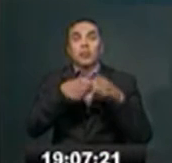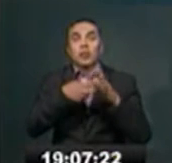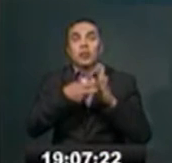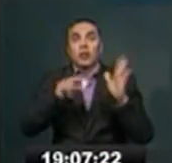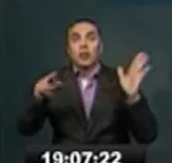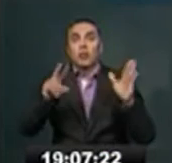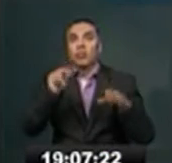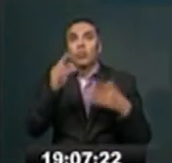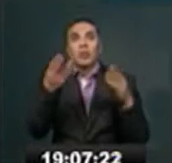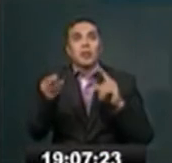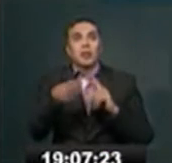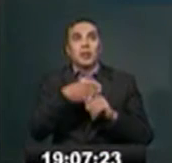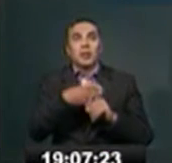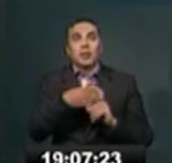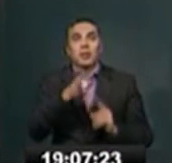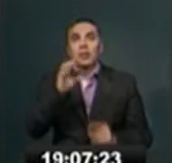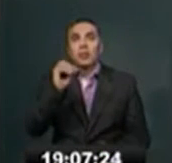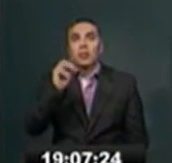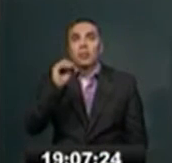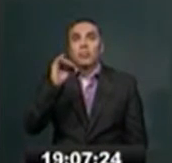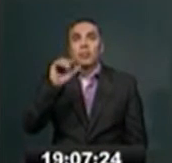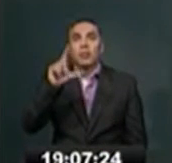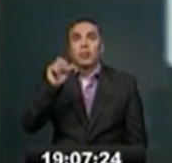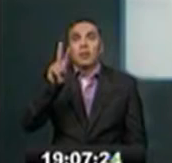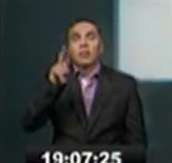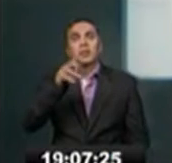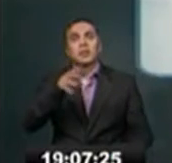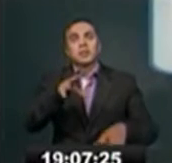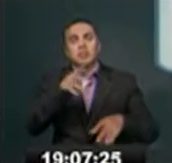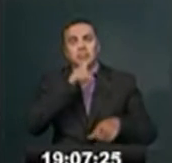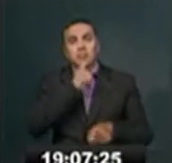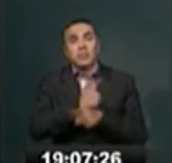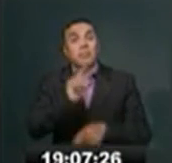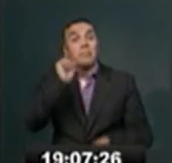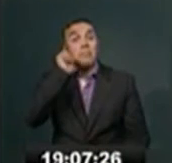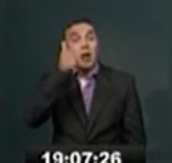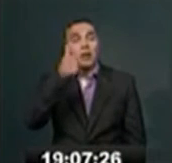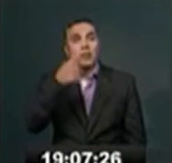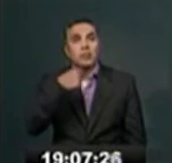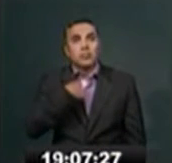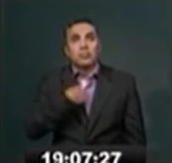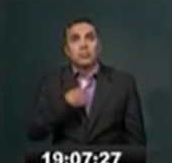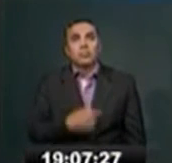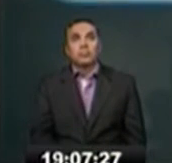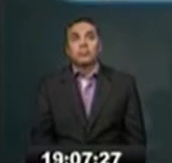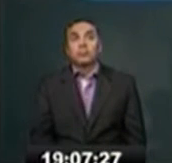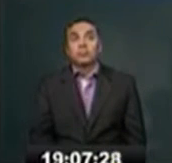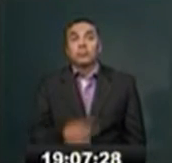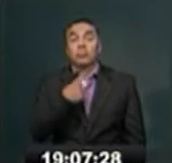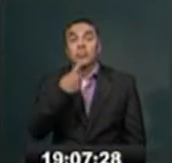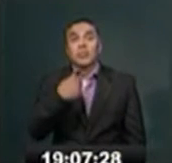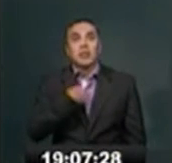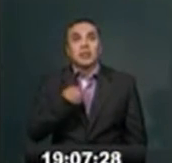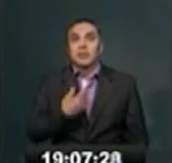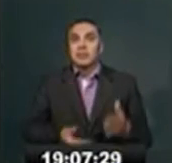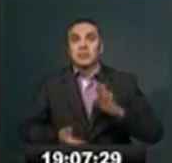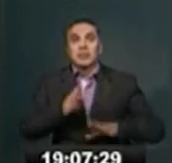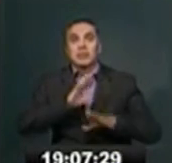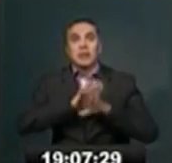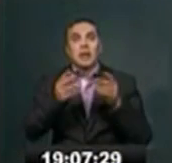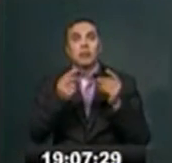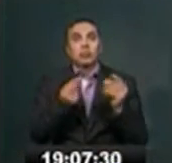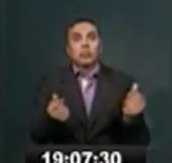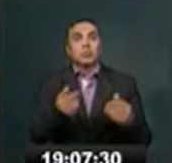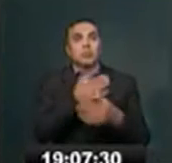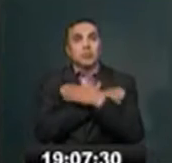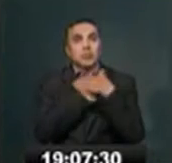tenemos internet. Topic responde: seguro, Pamelita. Al día siguiente insiste: Pamelita, tuvimos que correr, pero ya está.